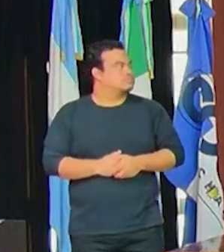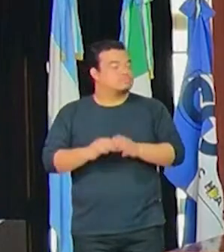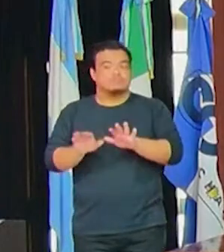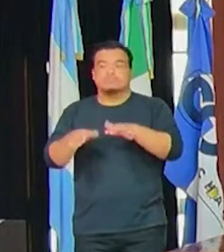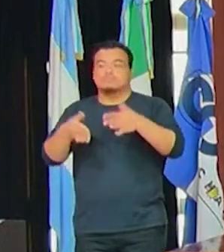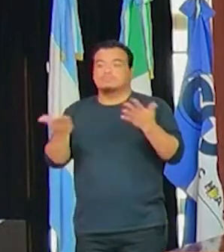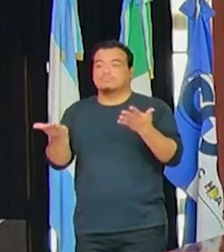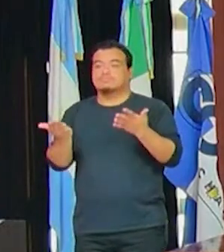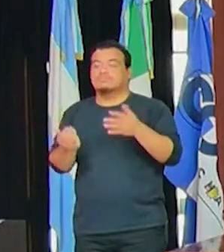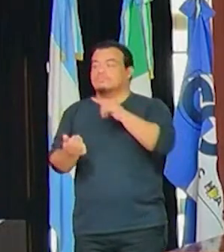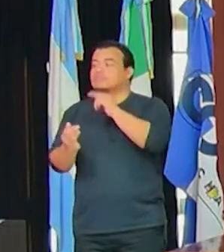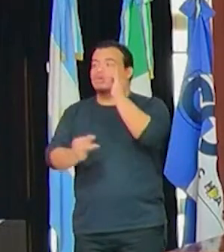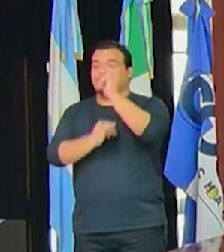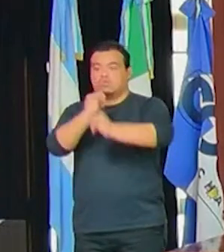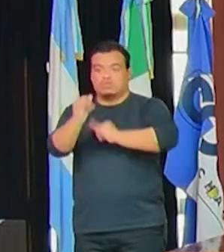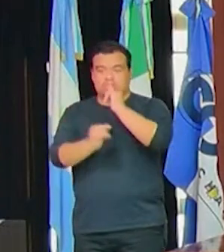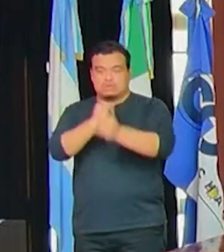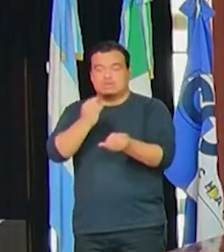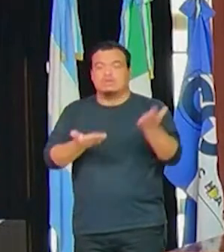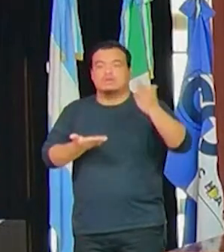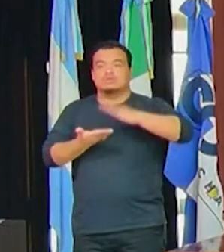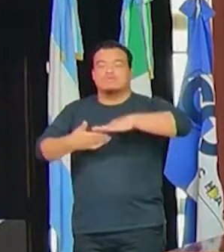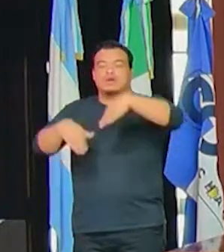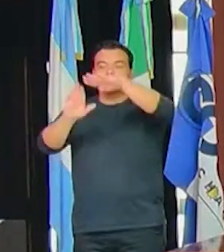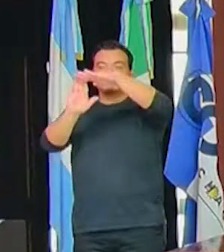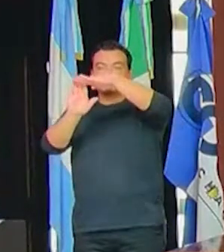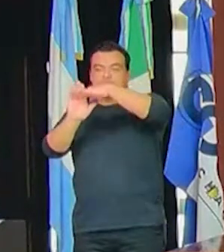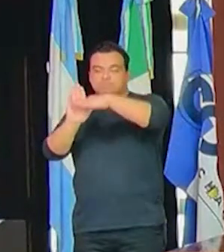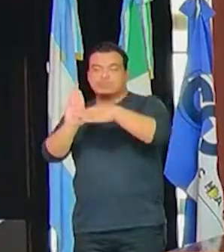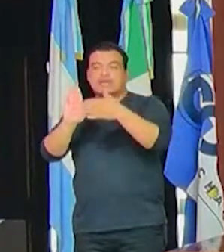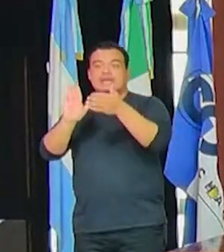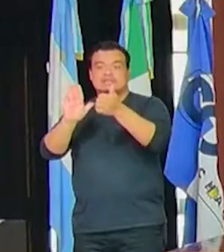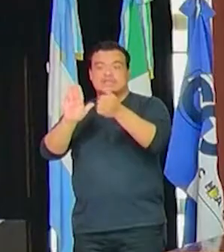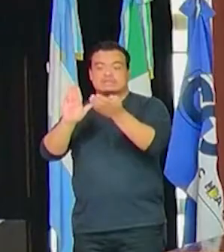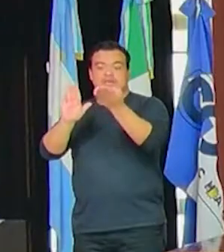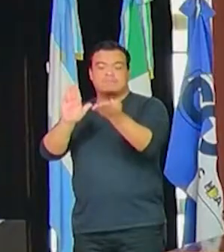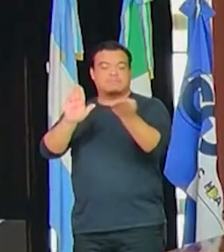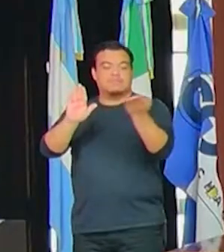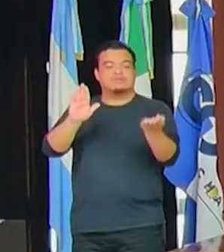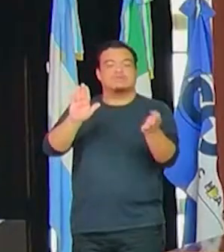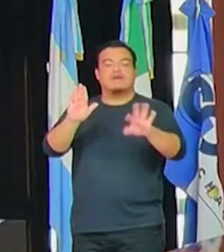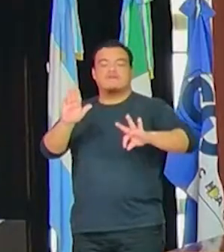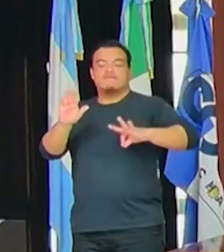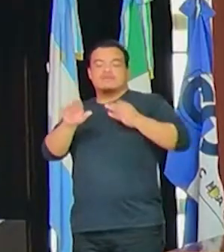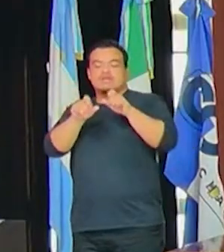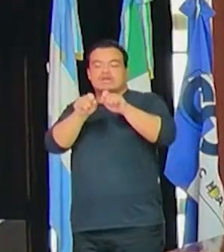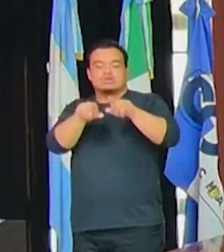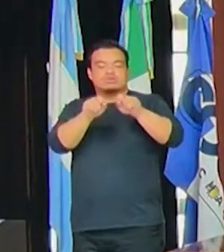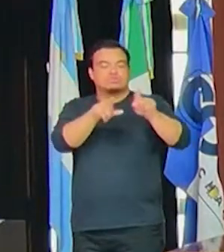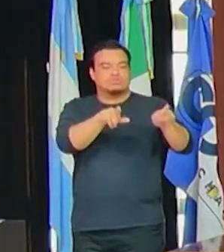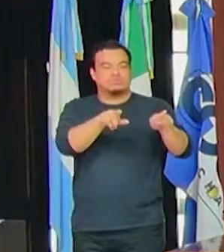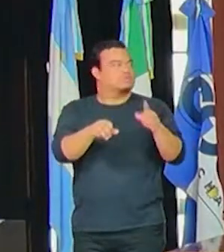Bueno, como les dije, les iba a contar 6 historias, 6 narraciones de 6 pacientes, así que mis títulos son Glóbulos Rojos,